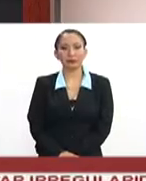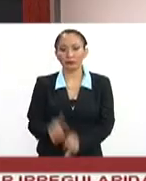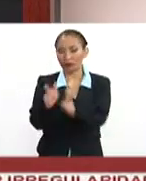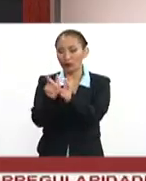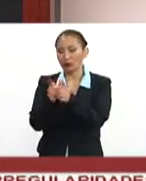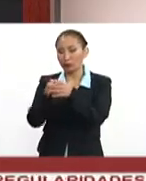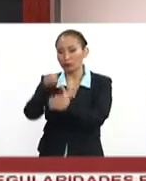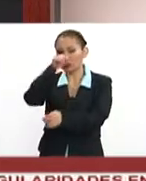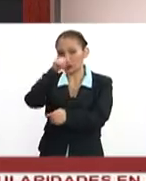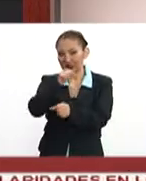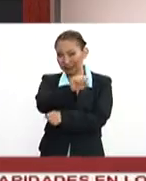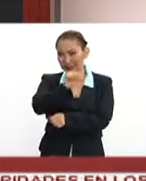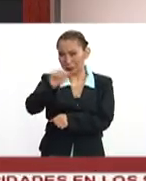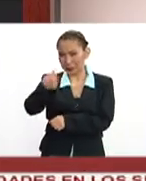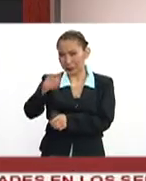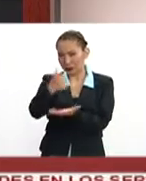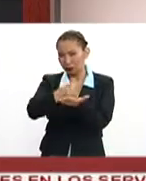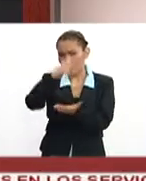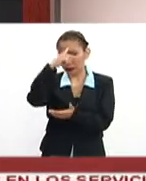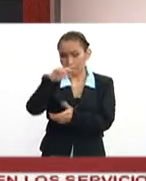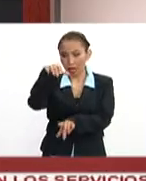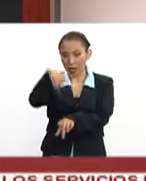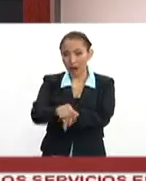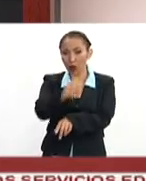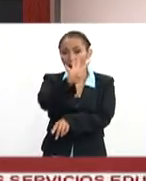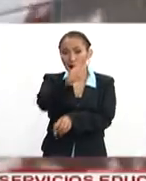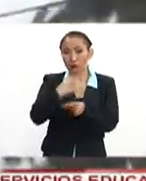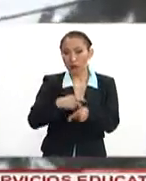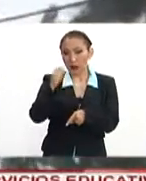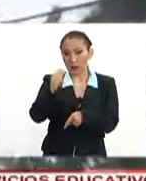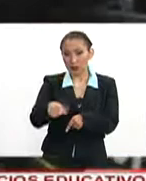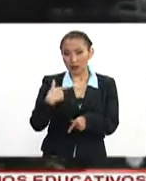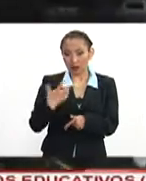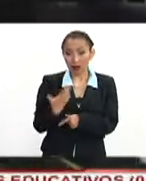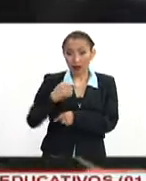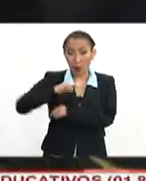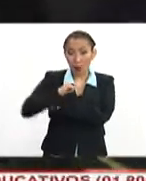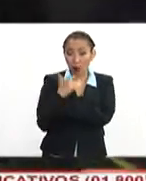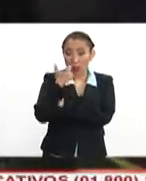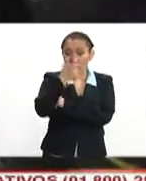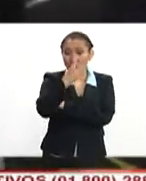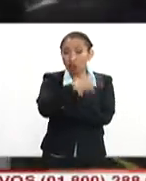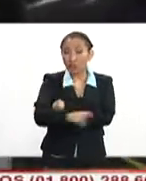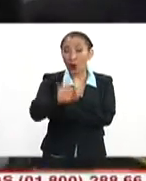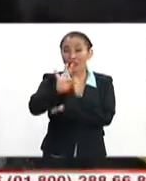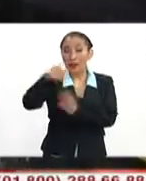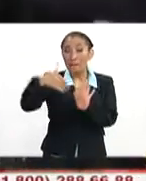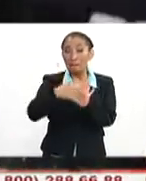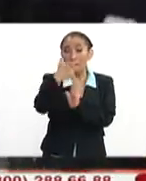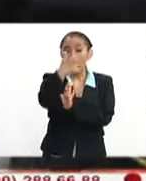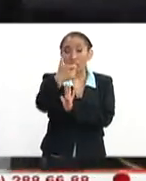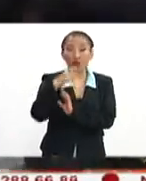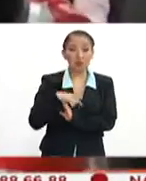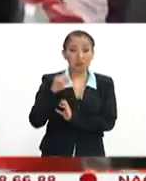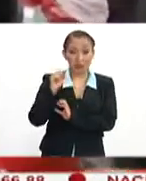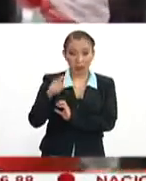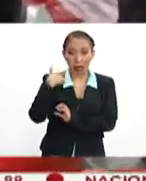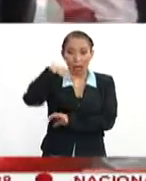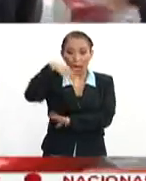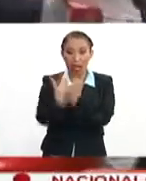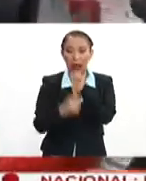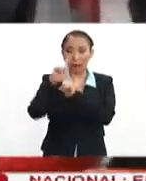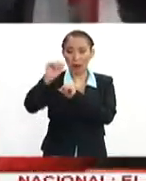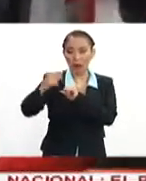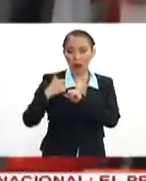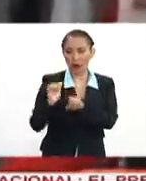Elementos de la Secretaría de Seguridad Pública de la Ciudad de México detuvieron a 4 personas en posesión de casi 240,000 pesos luego de que intentaron huir en